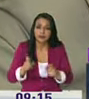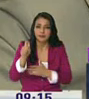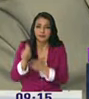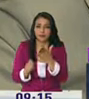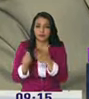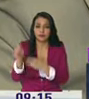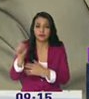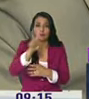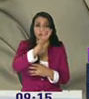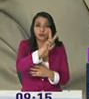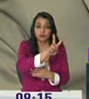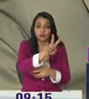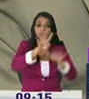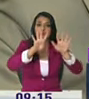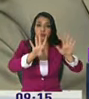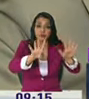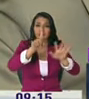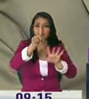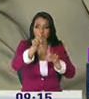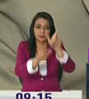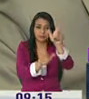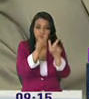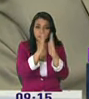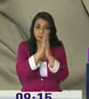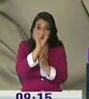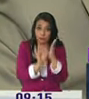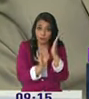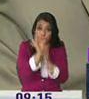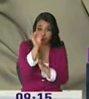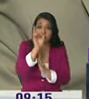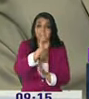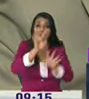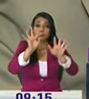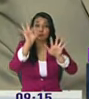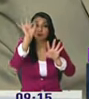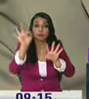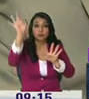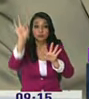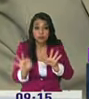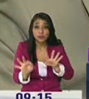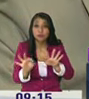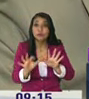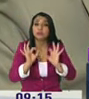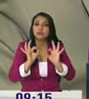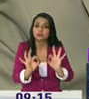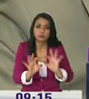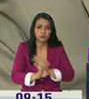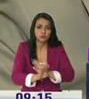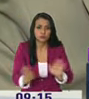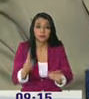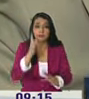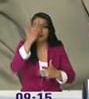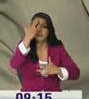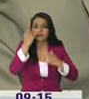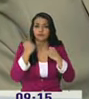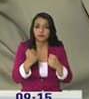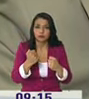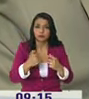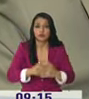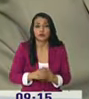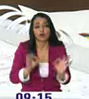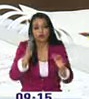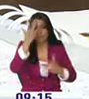estas 291 solicitudes que han sido aprobadas, el 28% de todas estas solicitudes son para enfermedades catastróficas